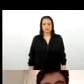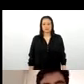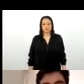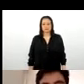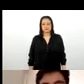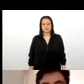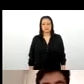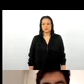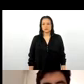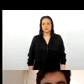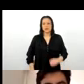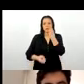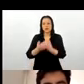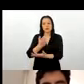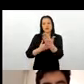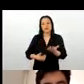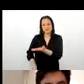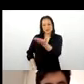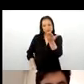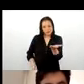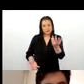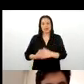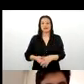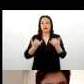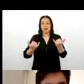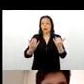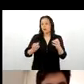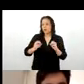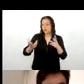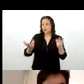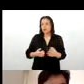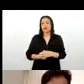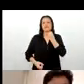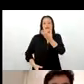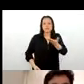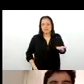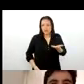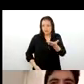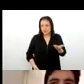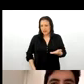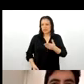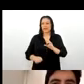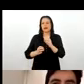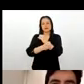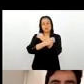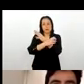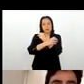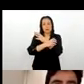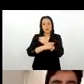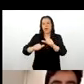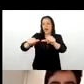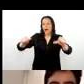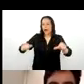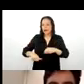Muy buenos días tengan todos ustedes. En esta oportunidad le damos la bienvenida al webinar Áreas Naturales